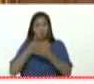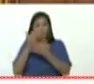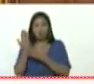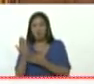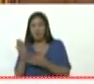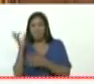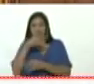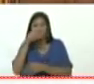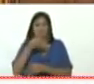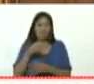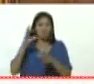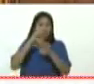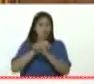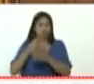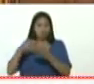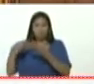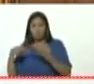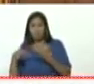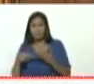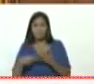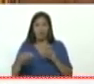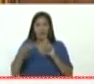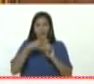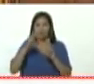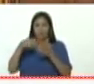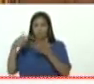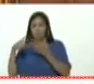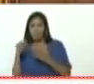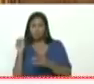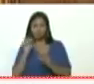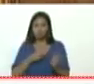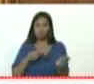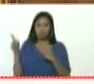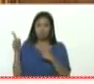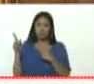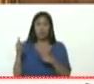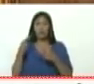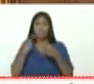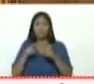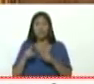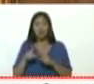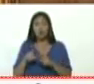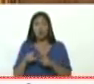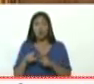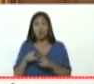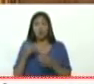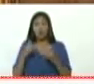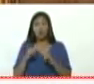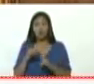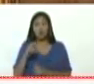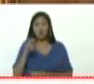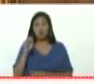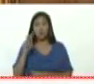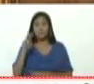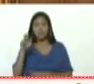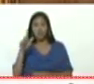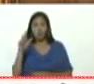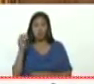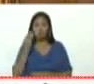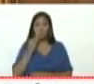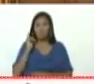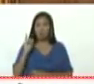la tarde. Dale con el Twitter, vamos a el hashtag, etc. Y el hijo de Ravel, tan bobo como él,